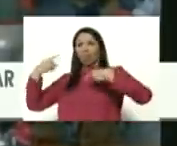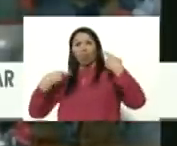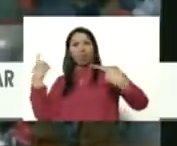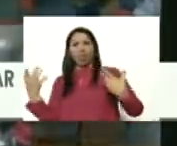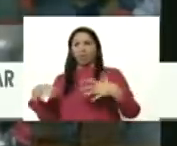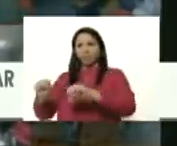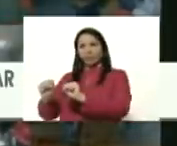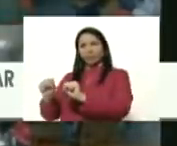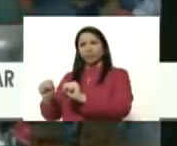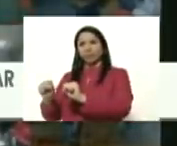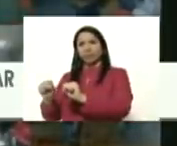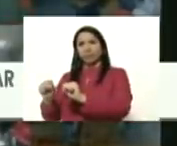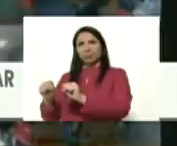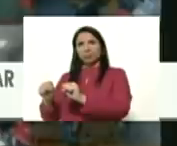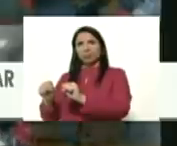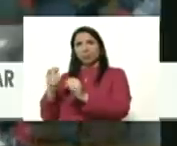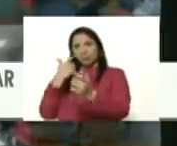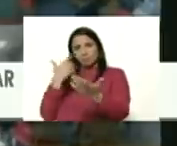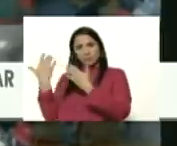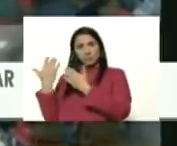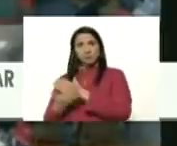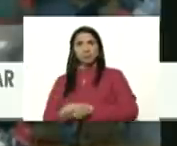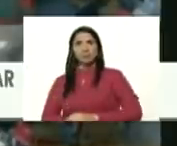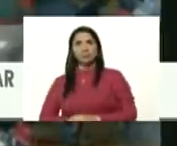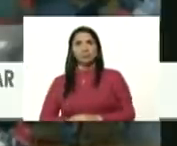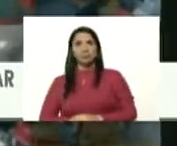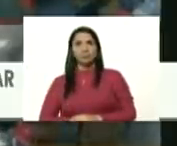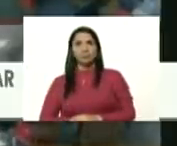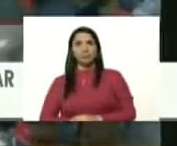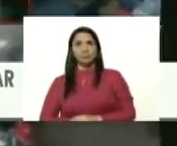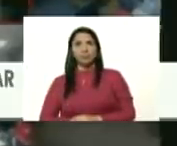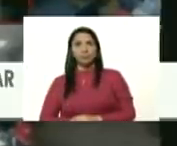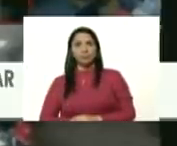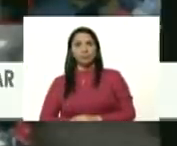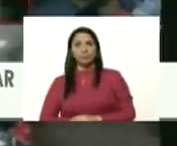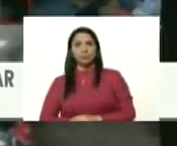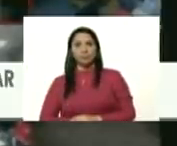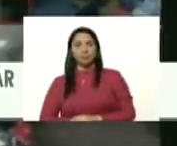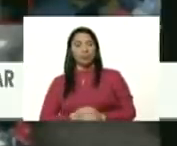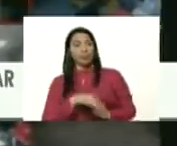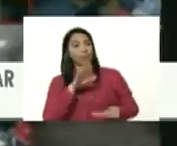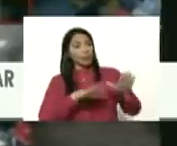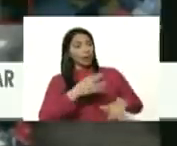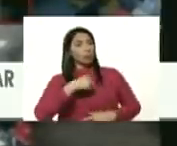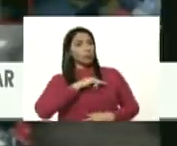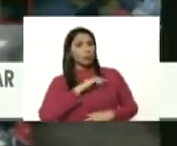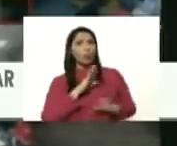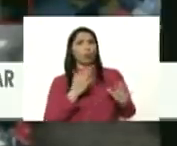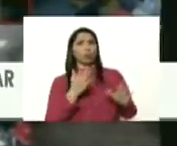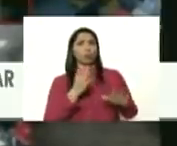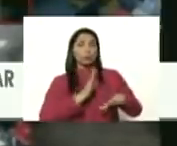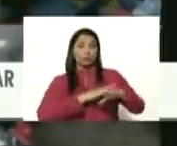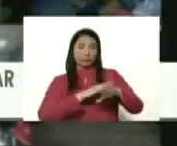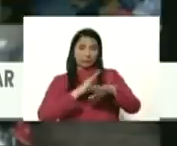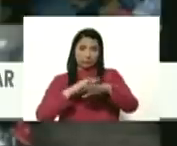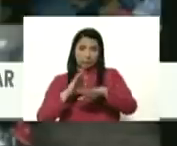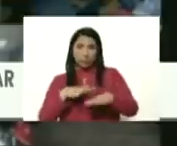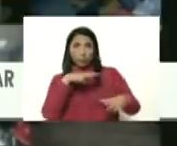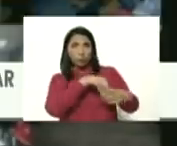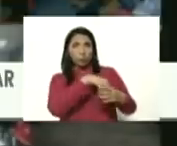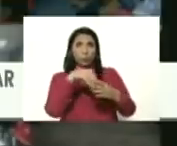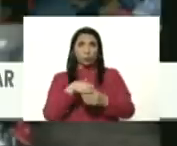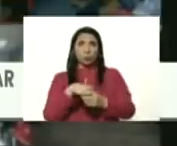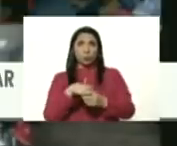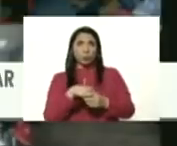capitalismo. Adelante. Sí, hermano presidente, nosotros, a pesar de que estamos en contingencia, está yendo un número, los